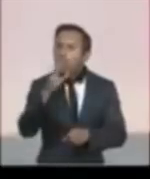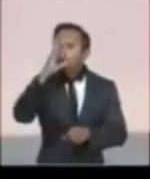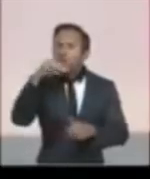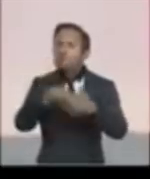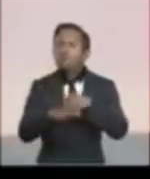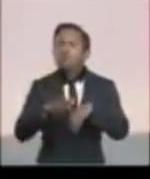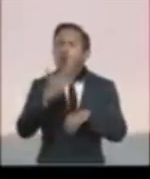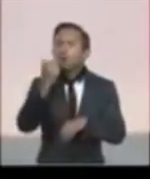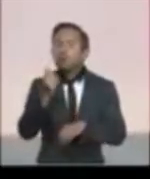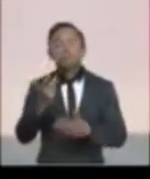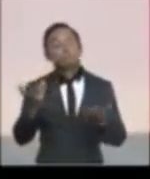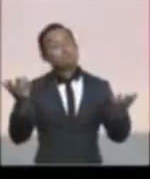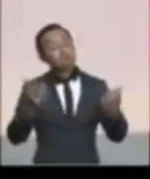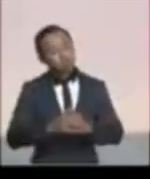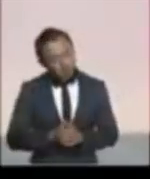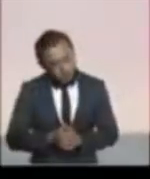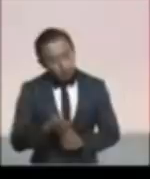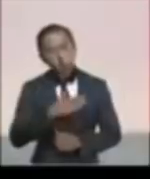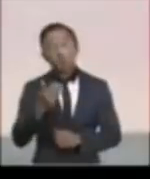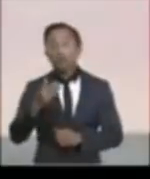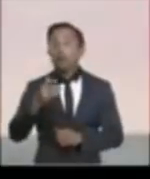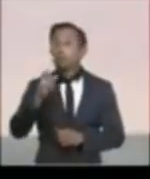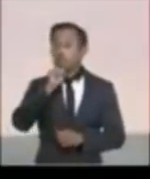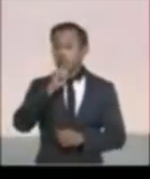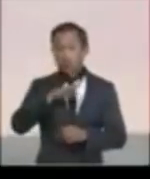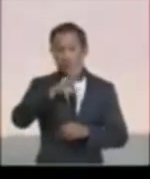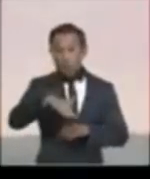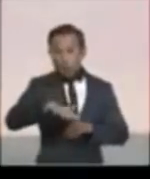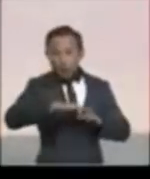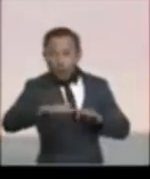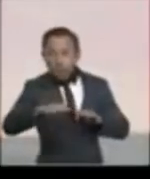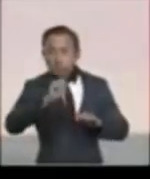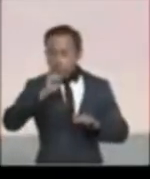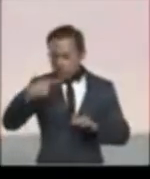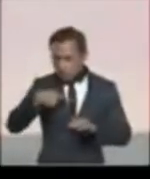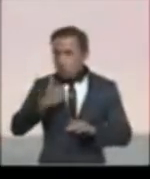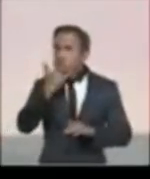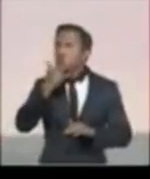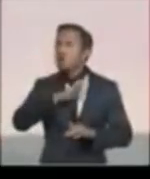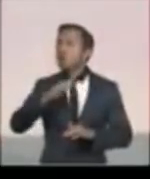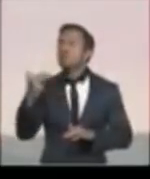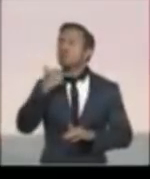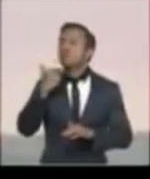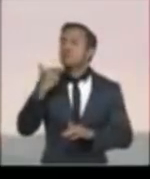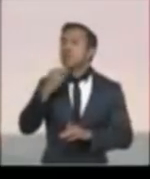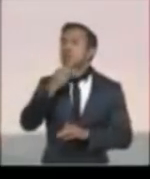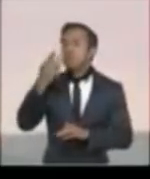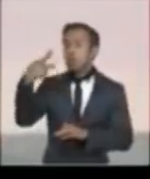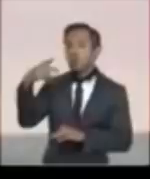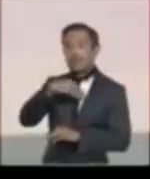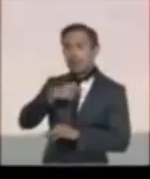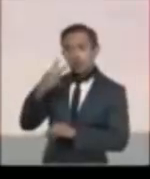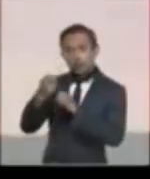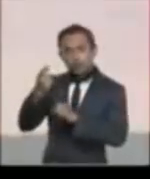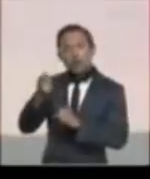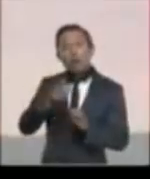ser uno de esos muertos. Meade, ¿te han secuestrado a una hija de 2 años? Anaya, ¿alguna